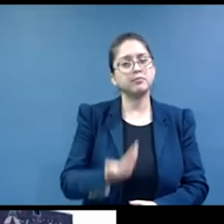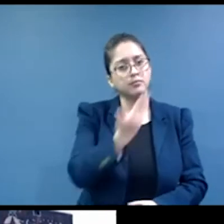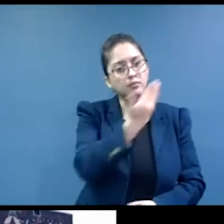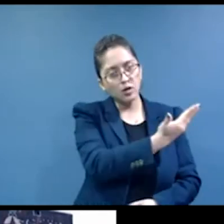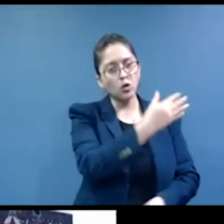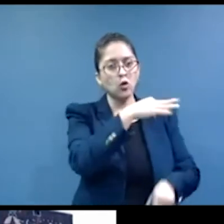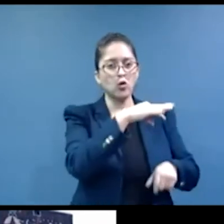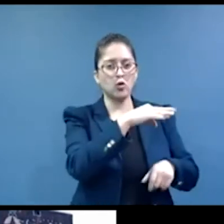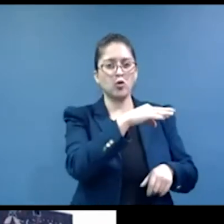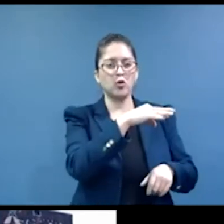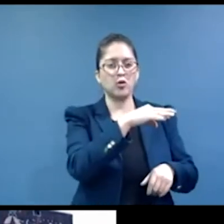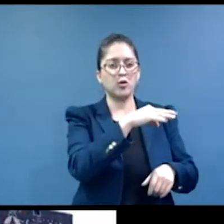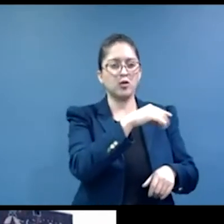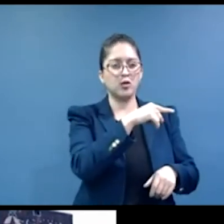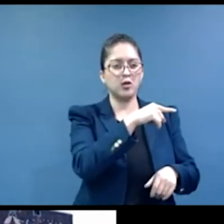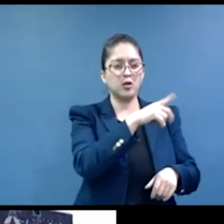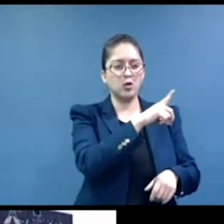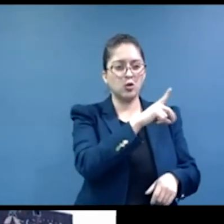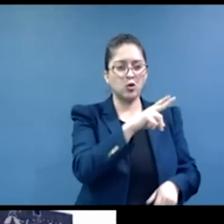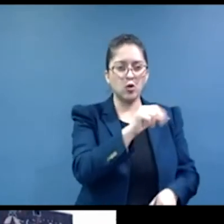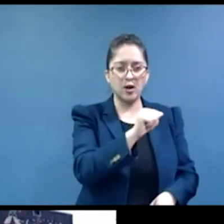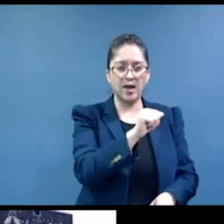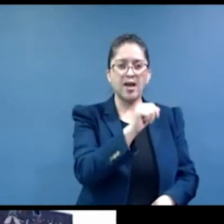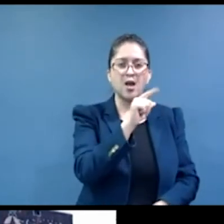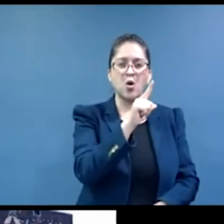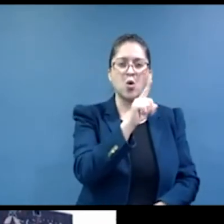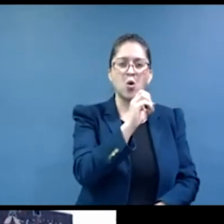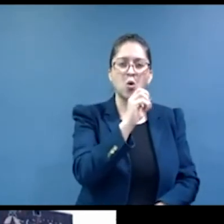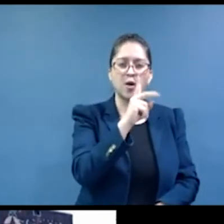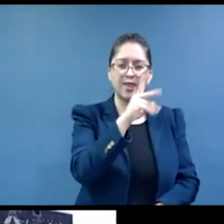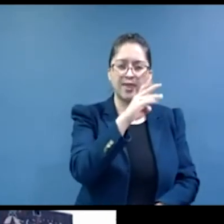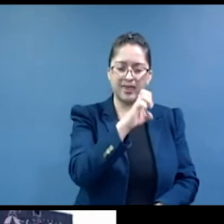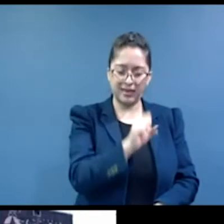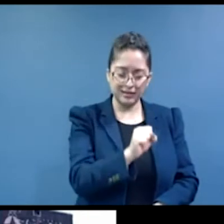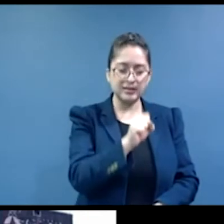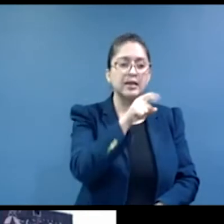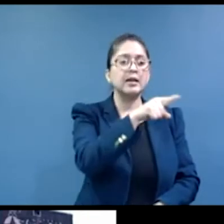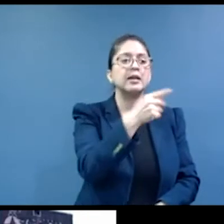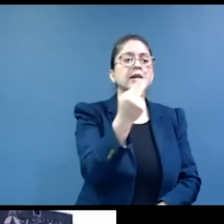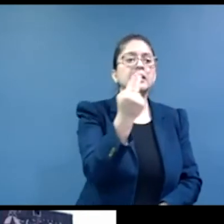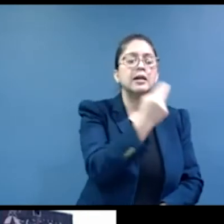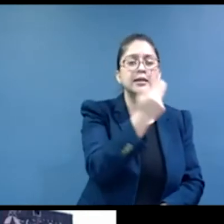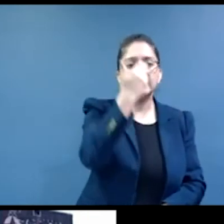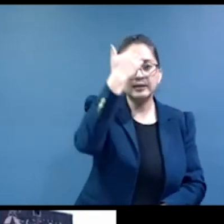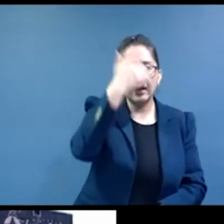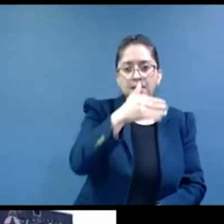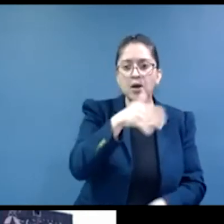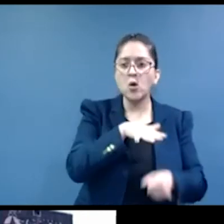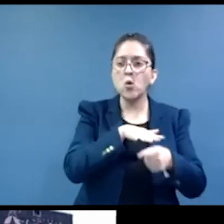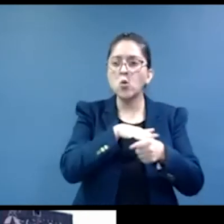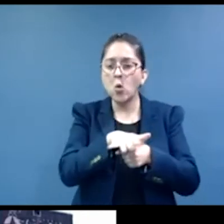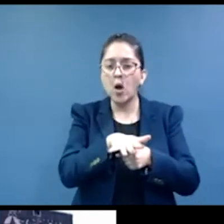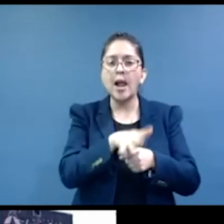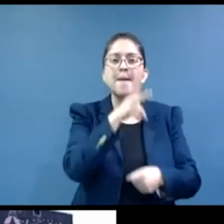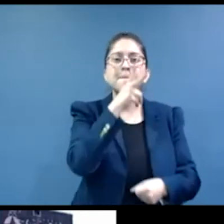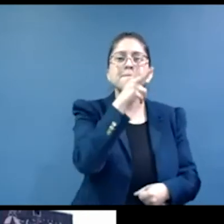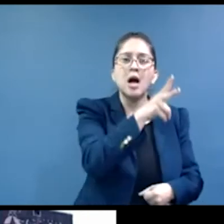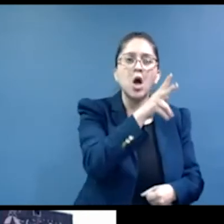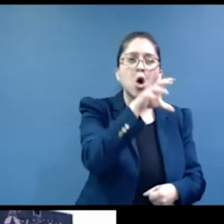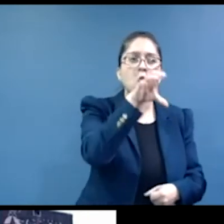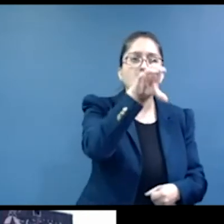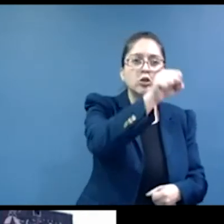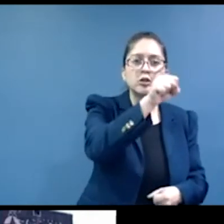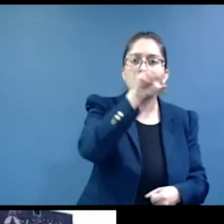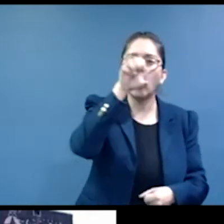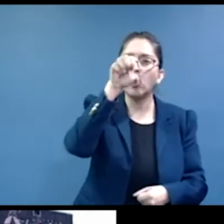Lourdes. Me parece muy interesante todo esto que nos contaba respecto de los distintos conceptos de infertilidad, ¿no?